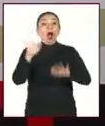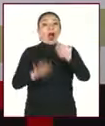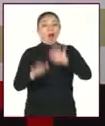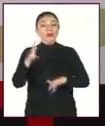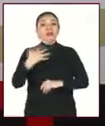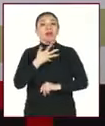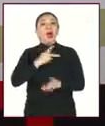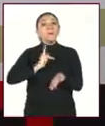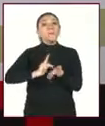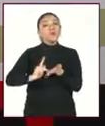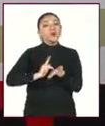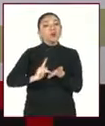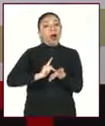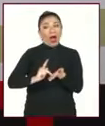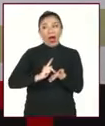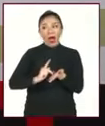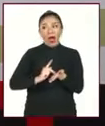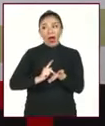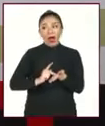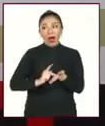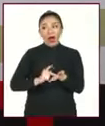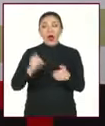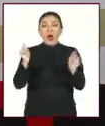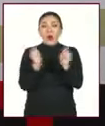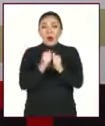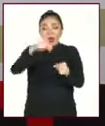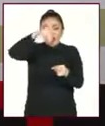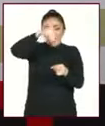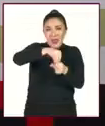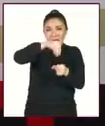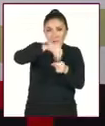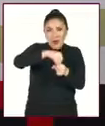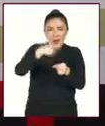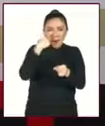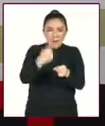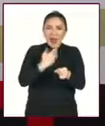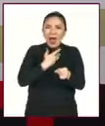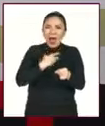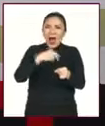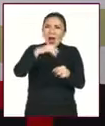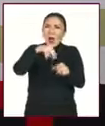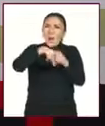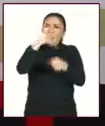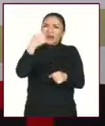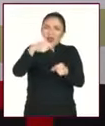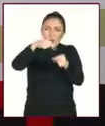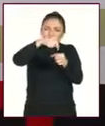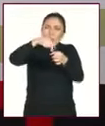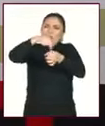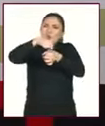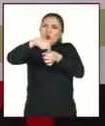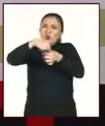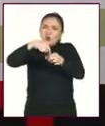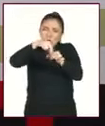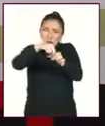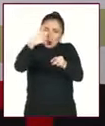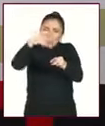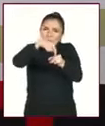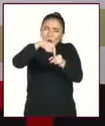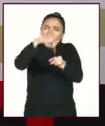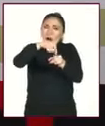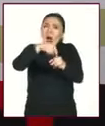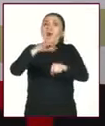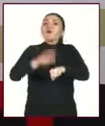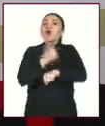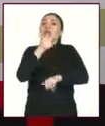que tienen, en la tapita, tienen un círculo. Esas plumas están diseñadas porque los alumnos muchas veces